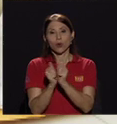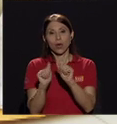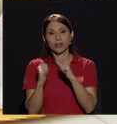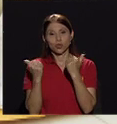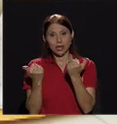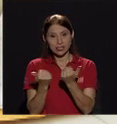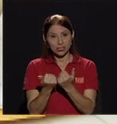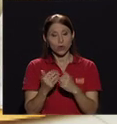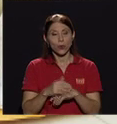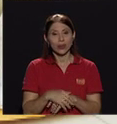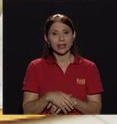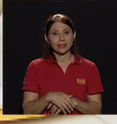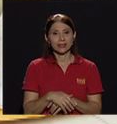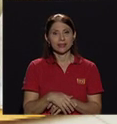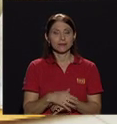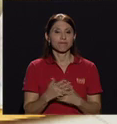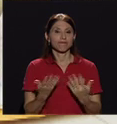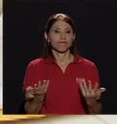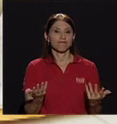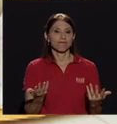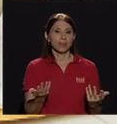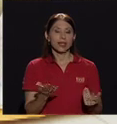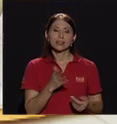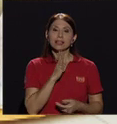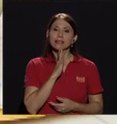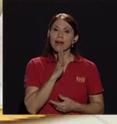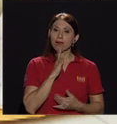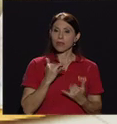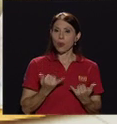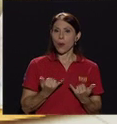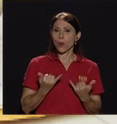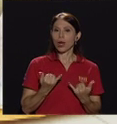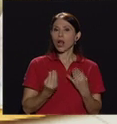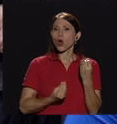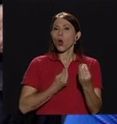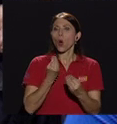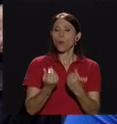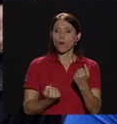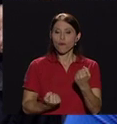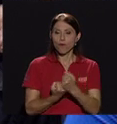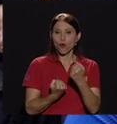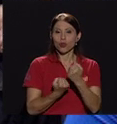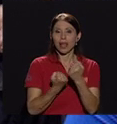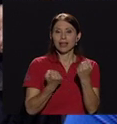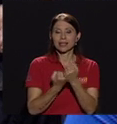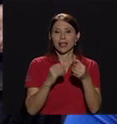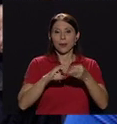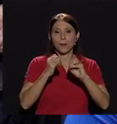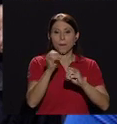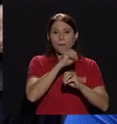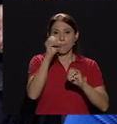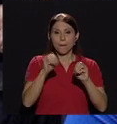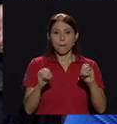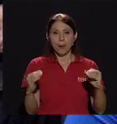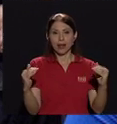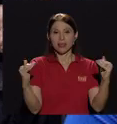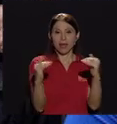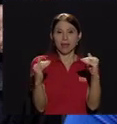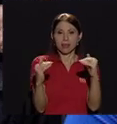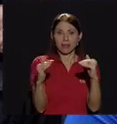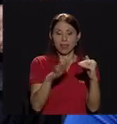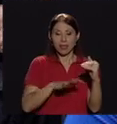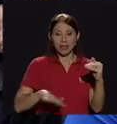con asociaciones. Se está hablando de cómo fortalecer la paridad en esos